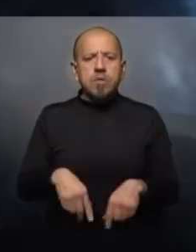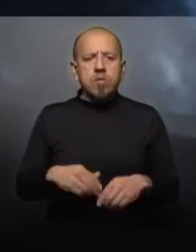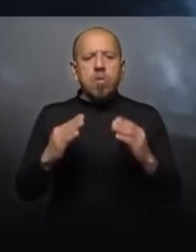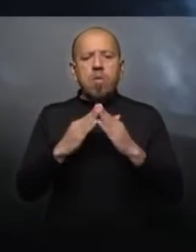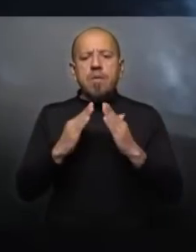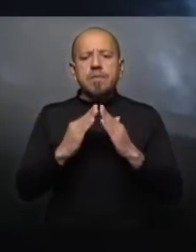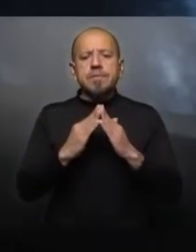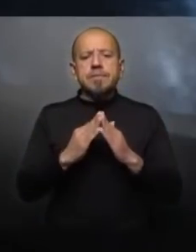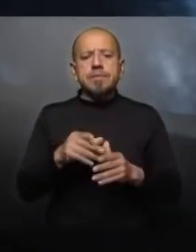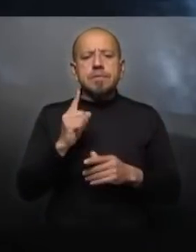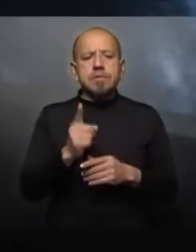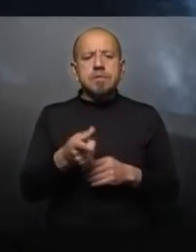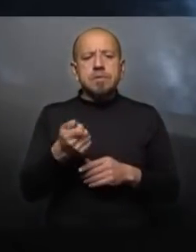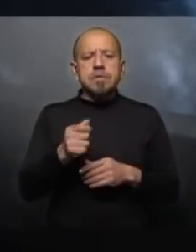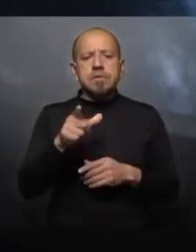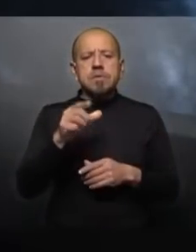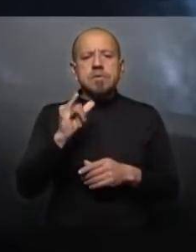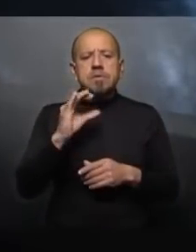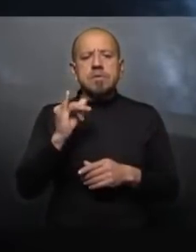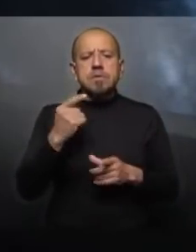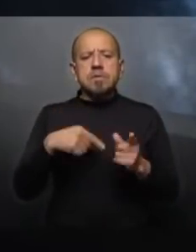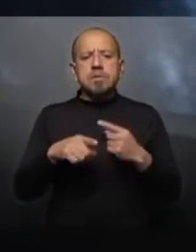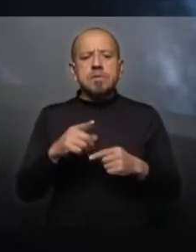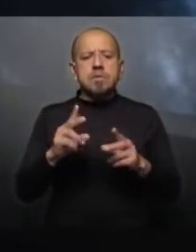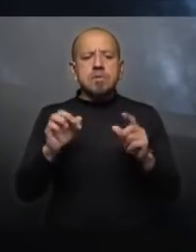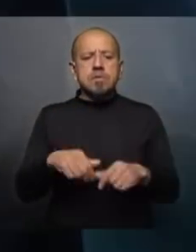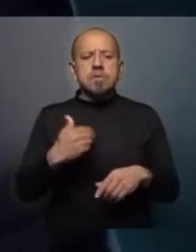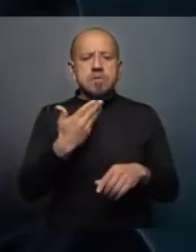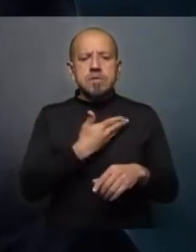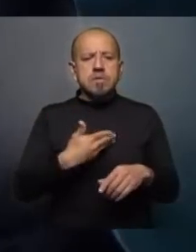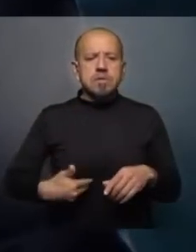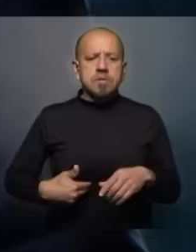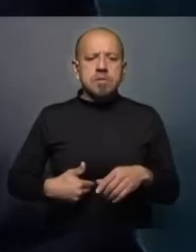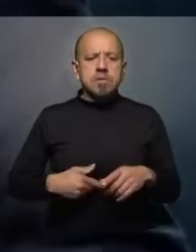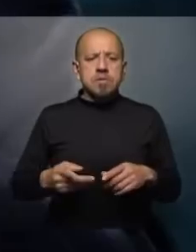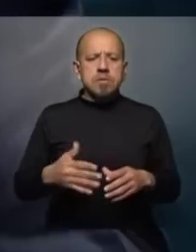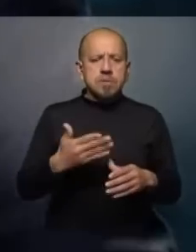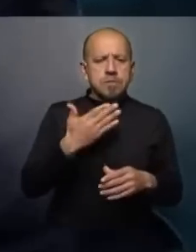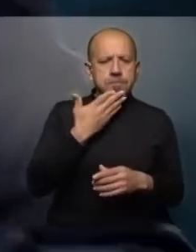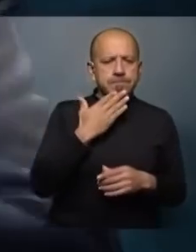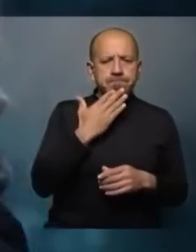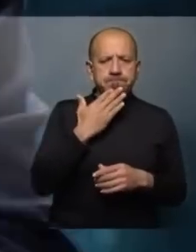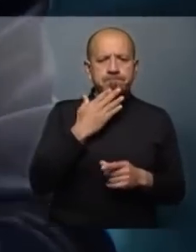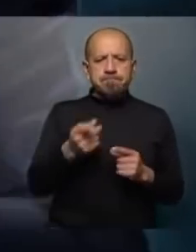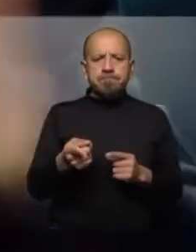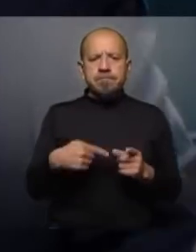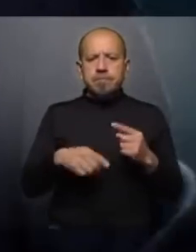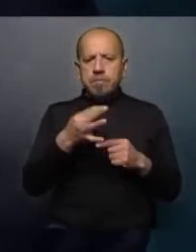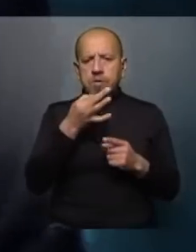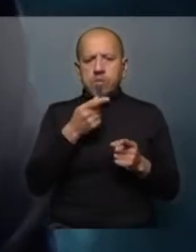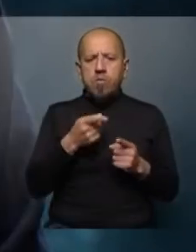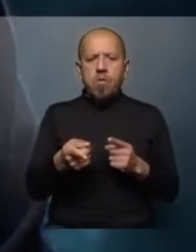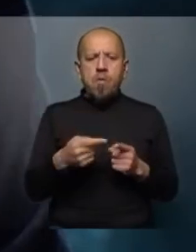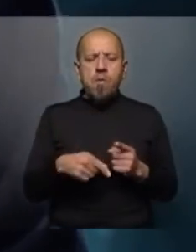Galicia la posible vinculación después a través del gobierno para favorecer o la sospechas hubo una interpelación se habló en este programa se